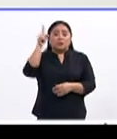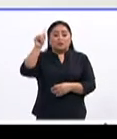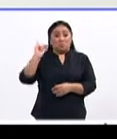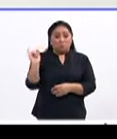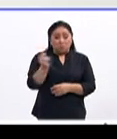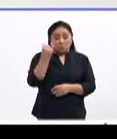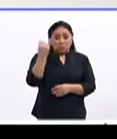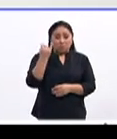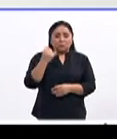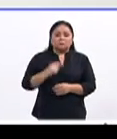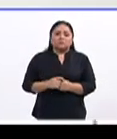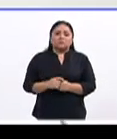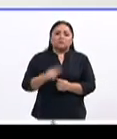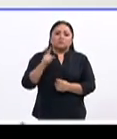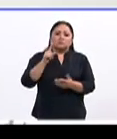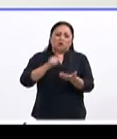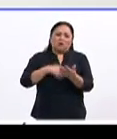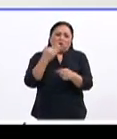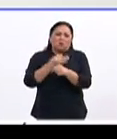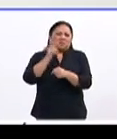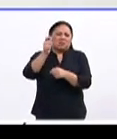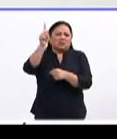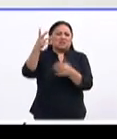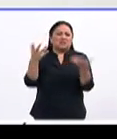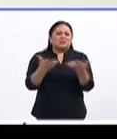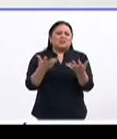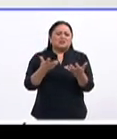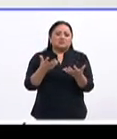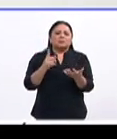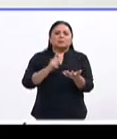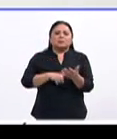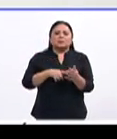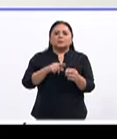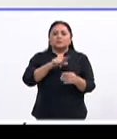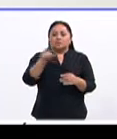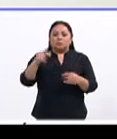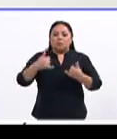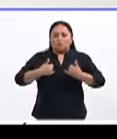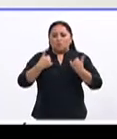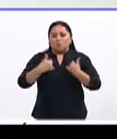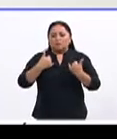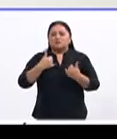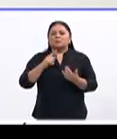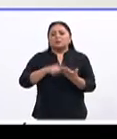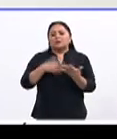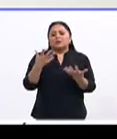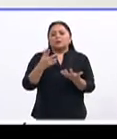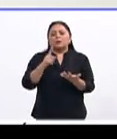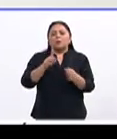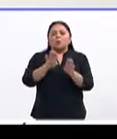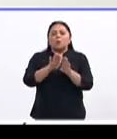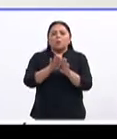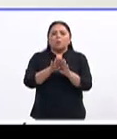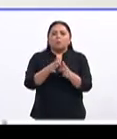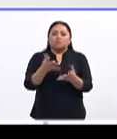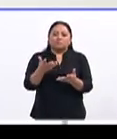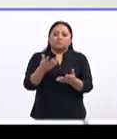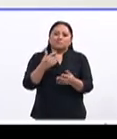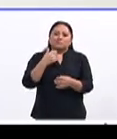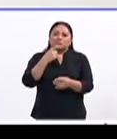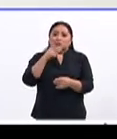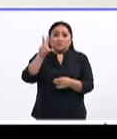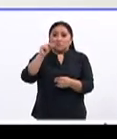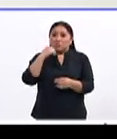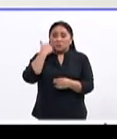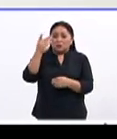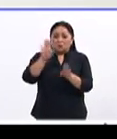Tijuana, lo que están haciendo los y las jóvenes es si no se